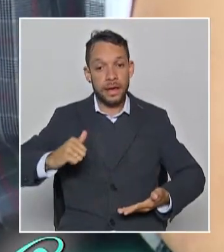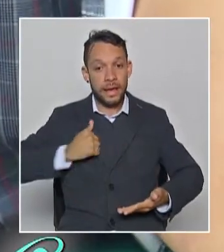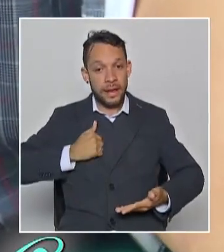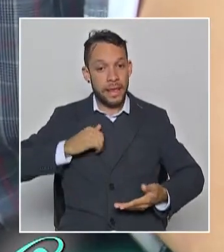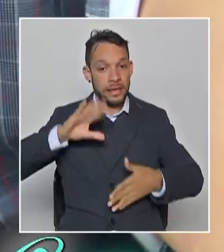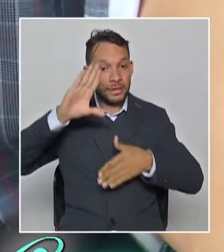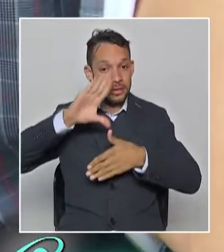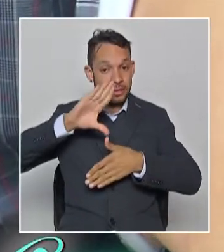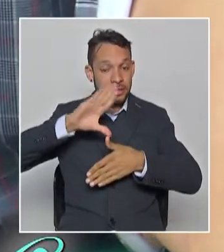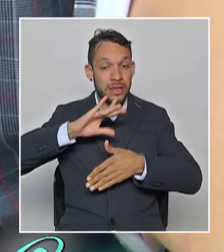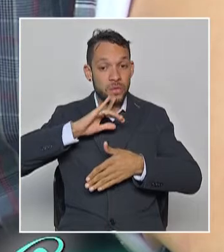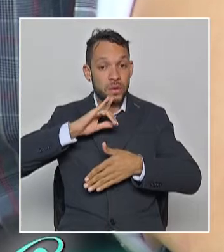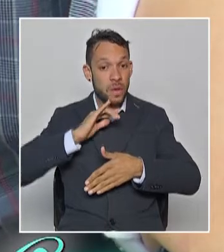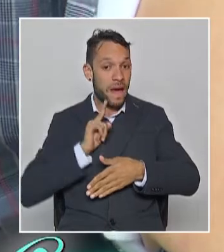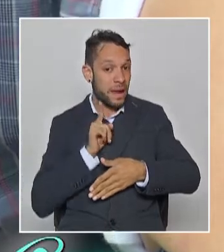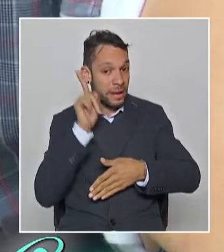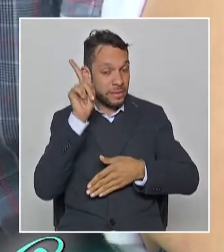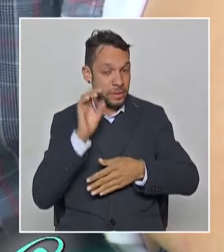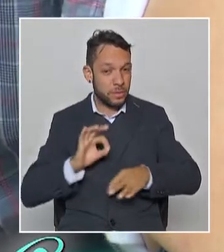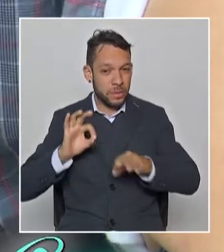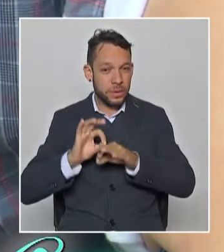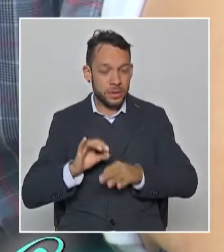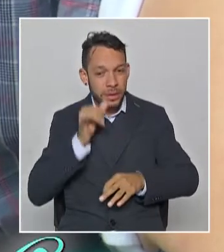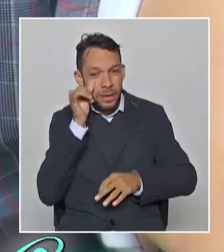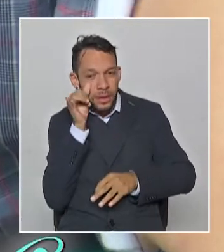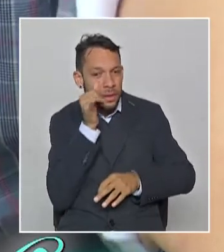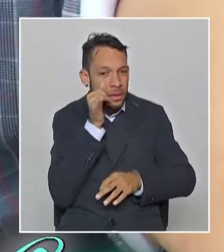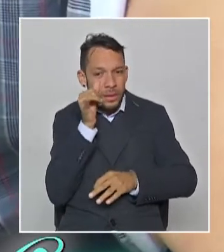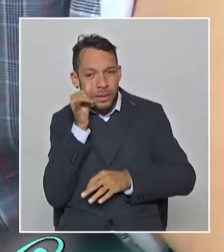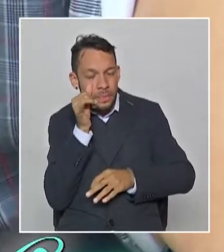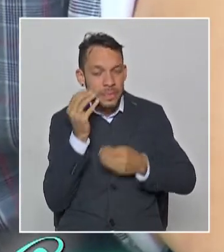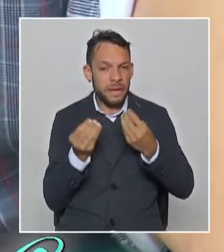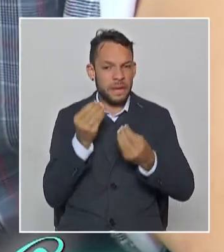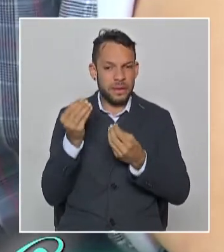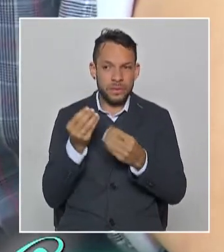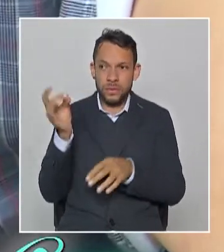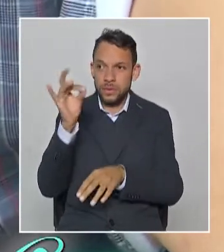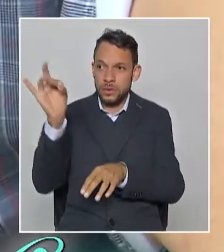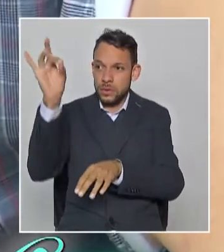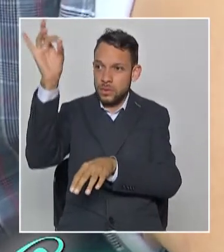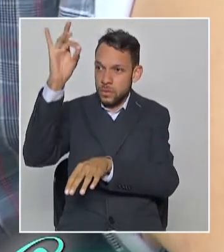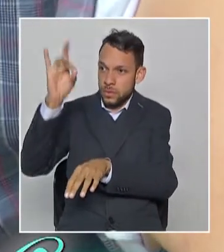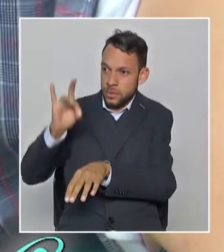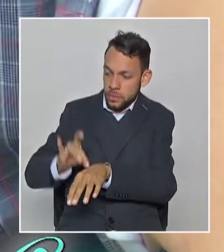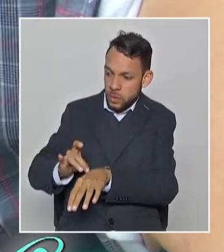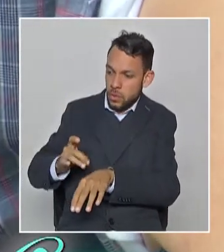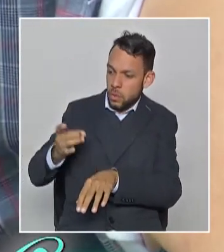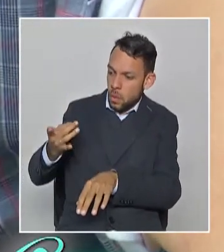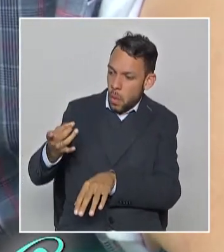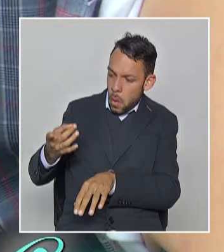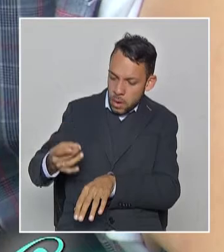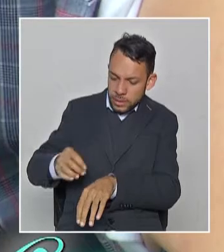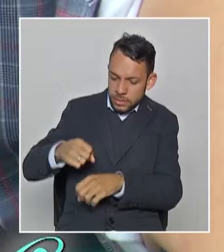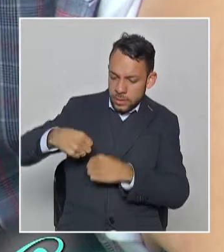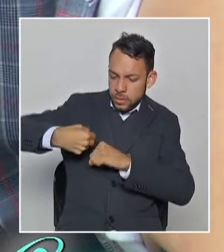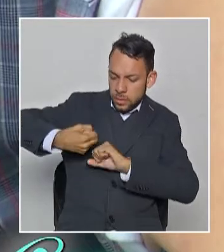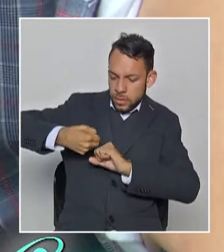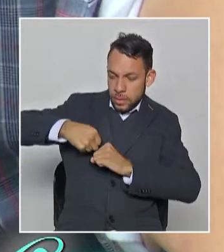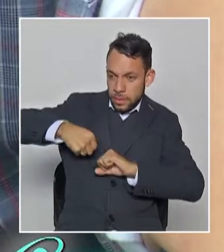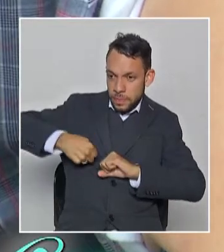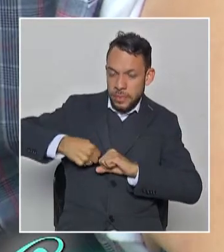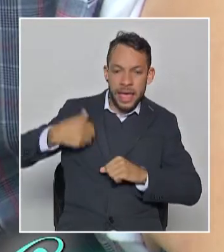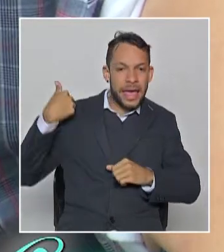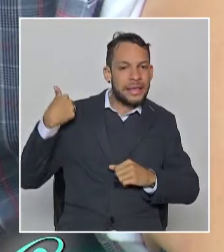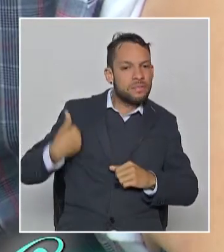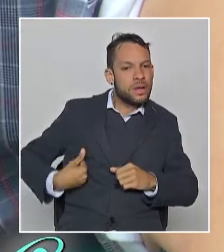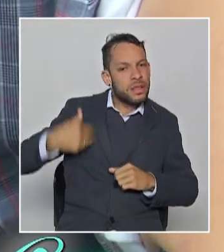ven, Mauricio, una toma de estos dos aguijones y la gente dice, pero ¿cómo que el ingeniero viene por un dolor en la rodilla y le chuzaron en la espalda?